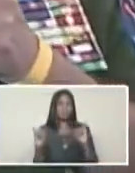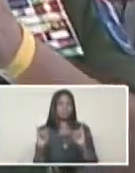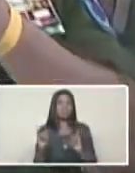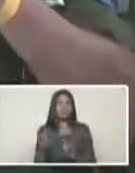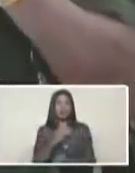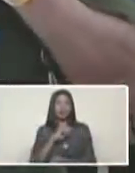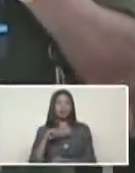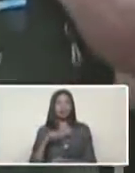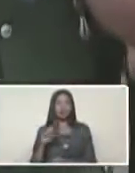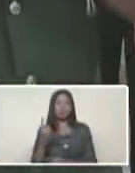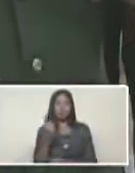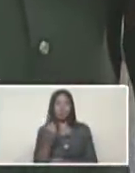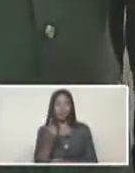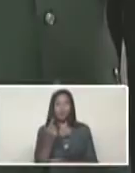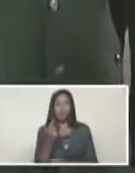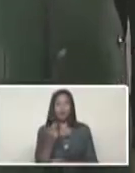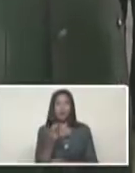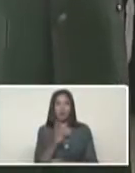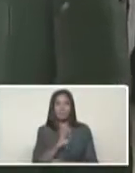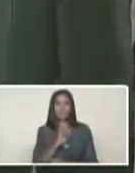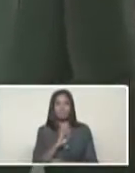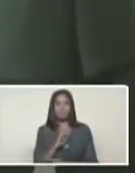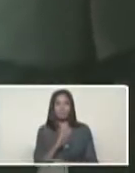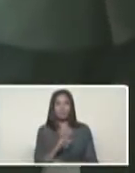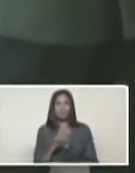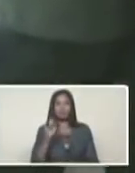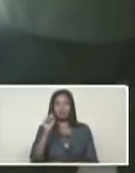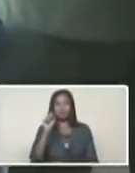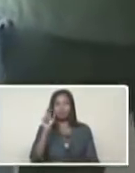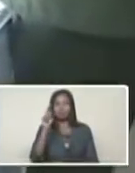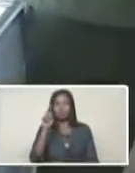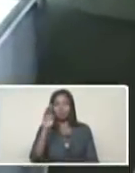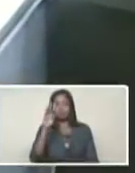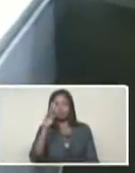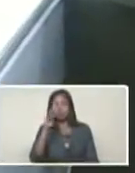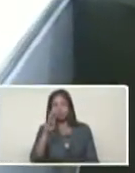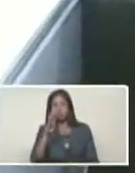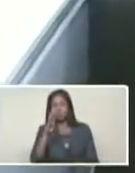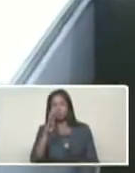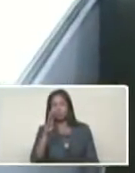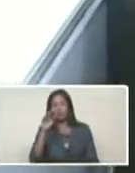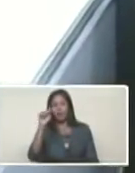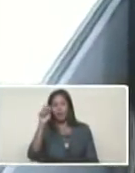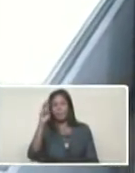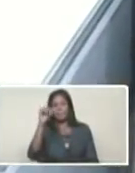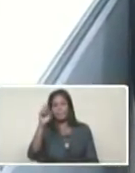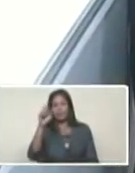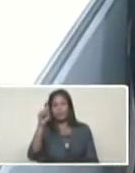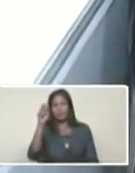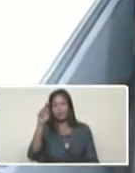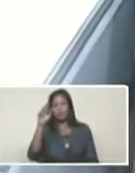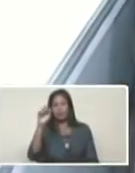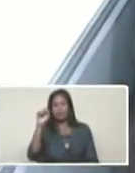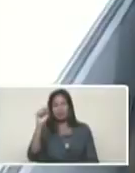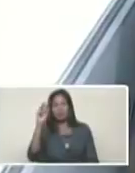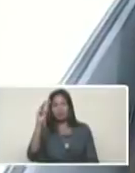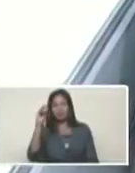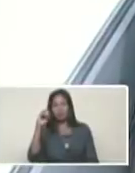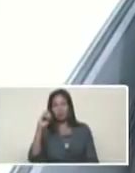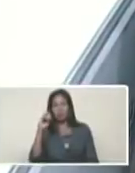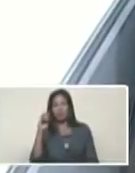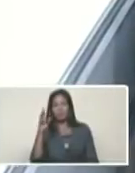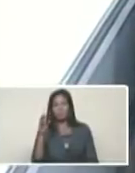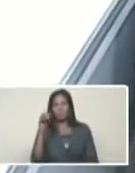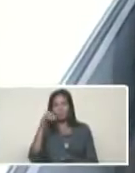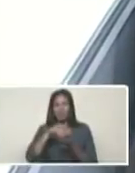primera subametralladora, el primer prototipo. Subametralladora Caribe. C-Caribe, hecha en Venezuela, compuesta por 101